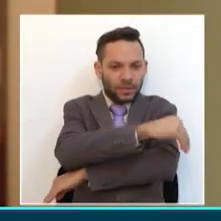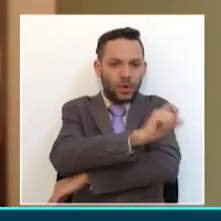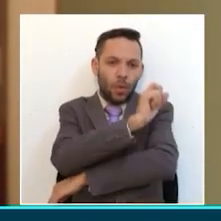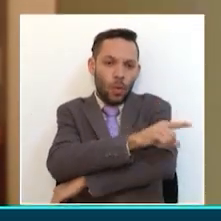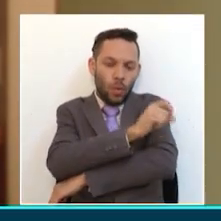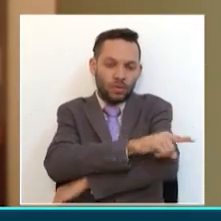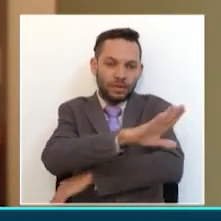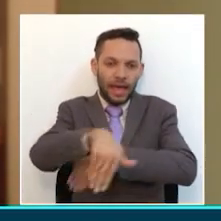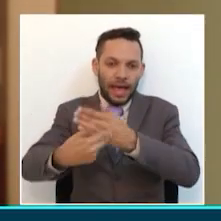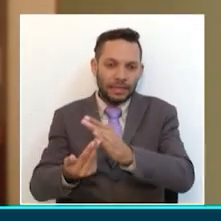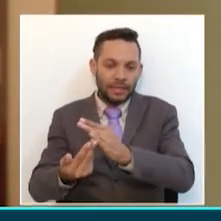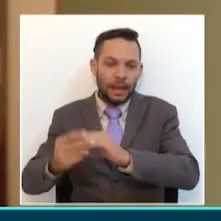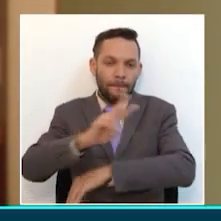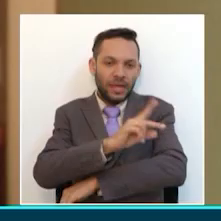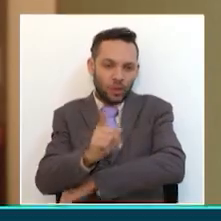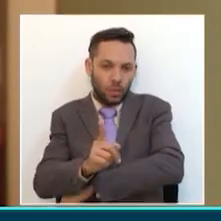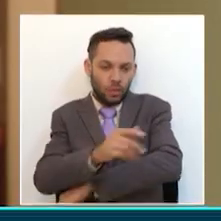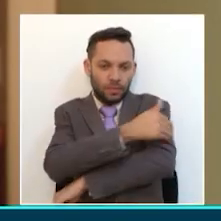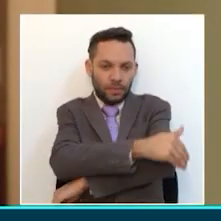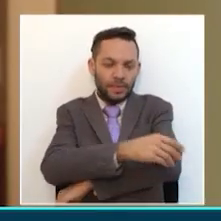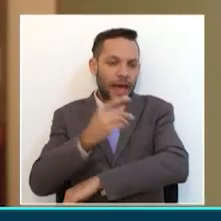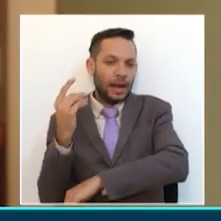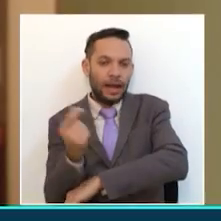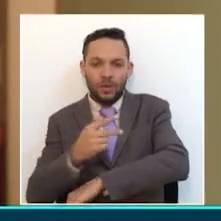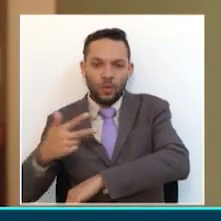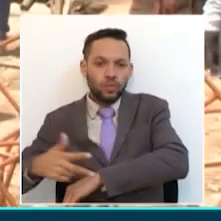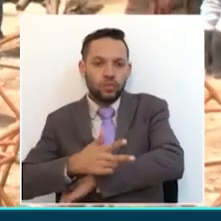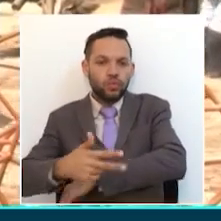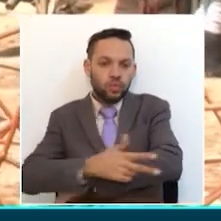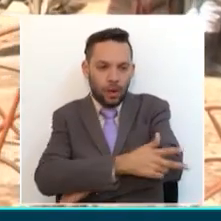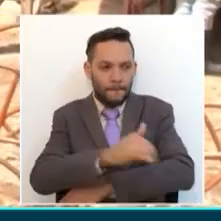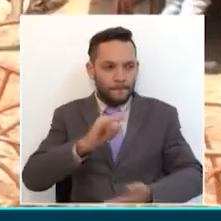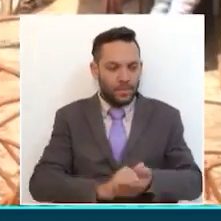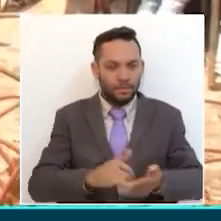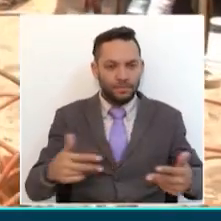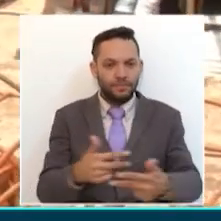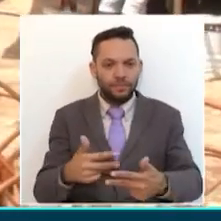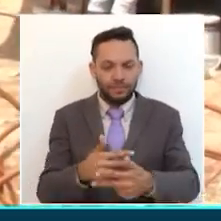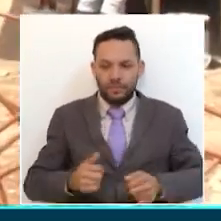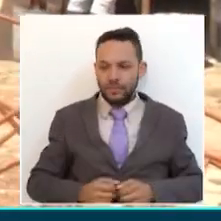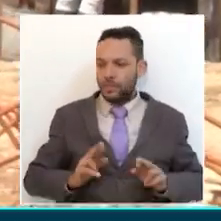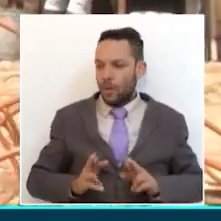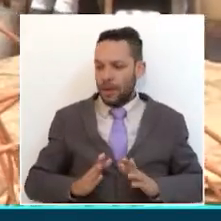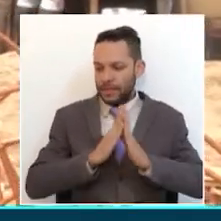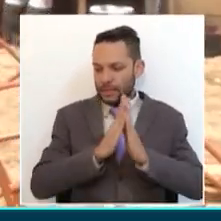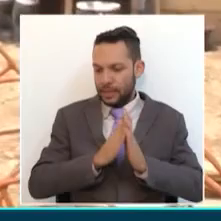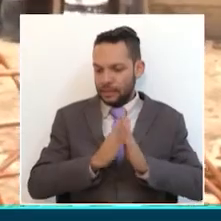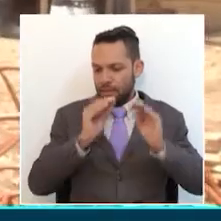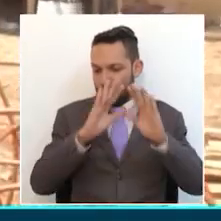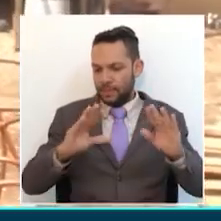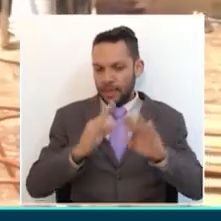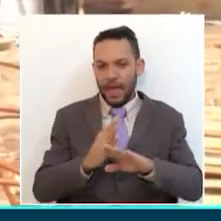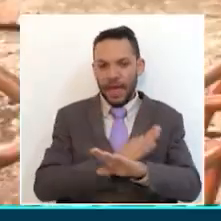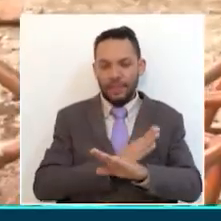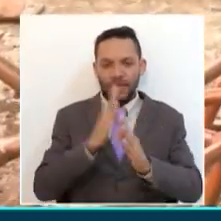toda la calle 21 más rápido, y los de la 20 también. Se cree que en el mes de diciembre, antes de la Feria de Manizales,